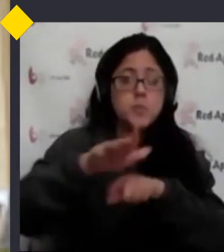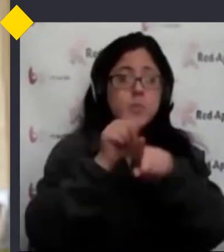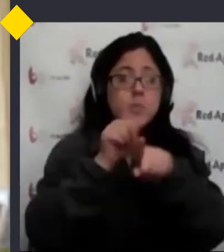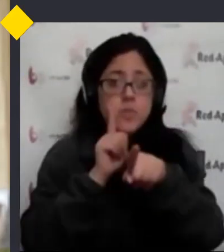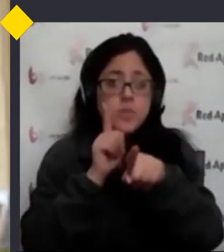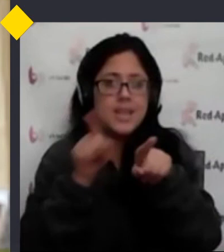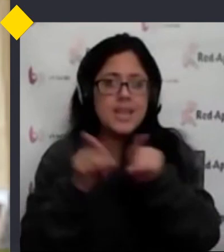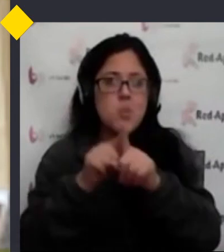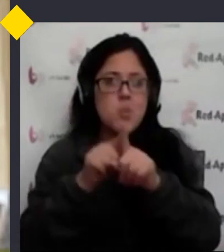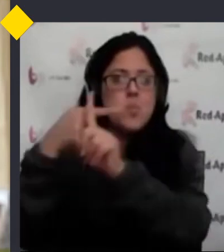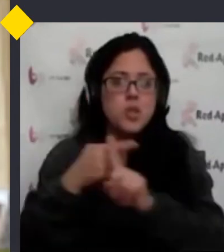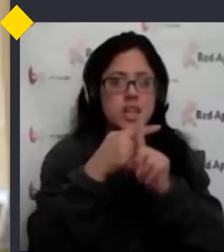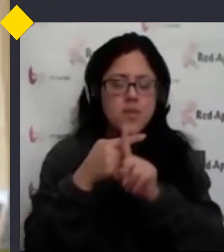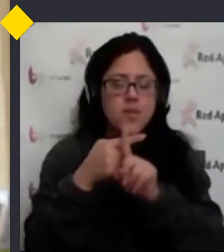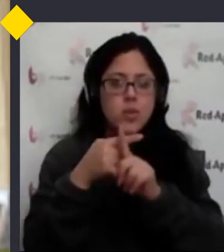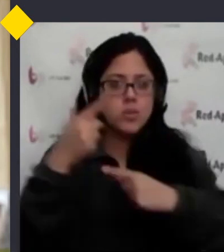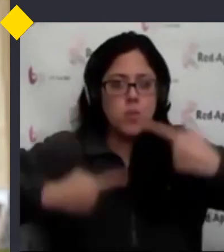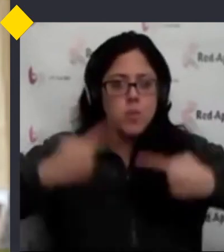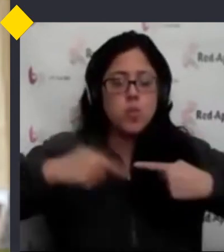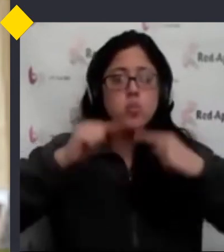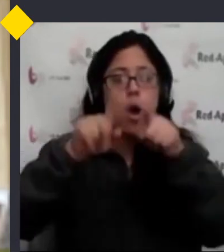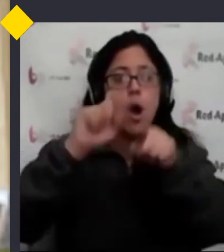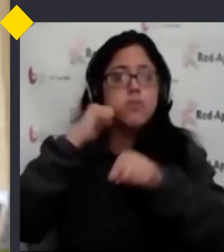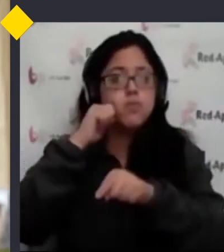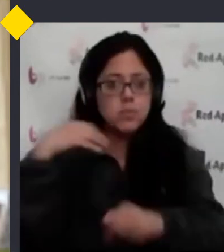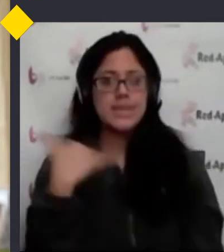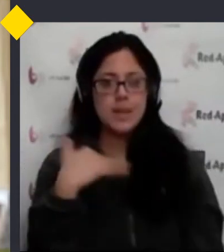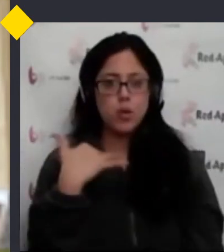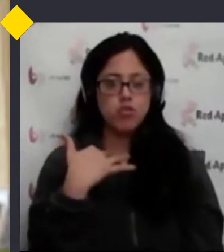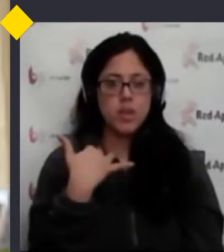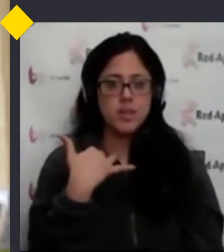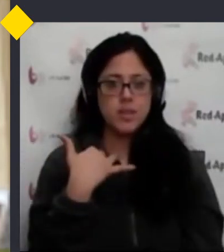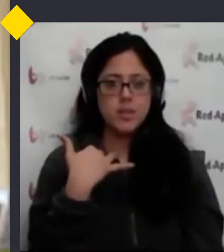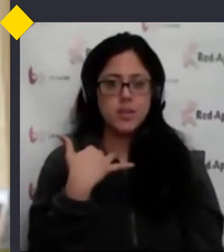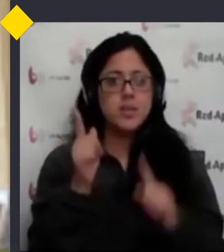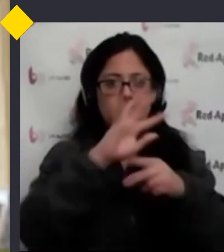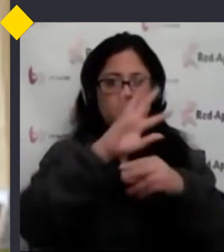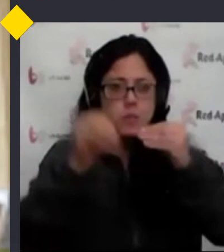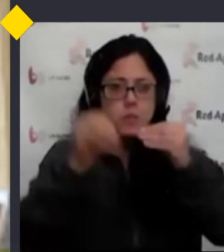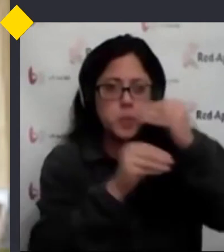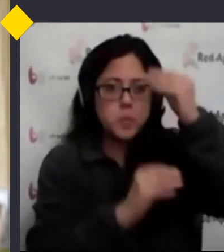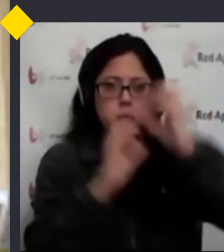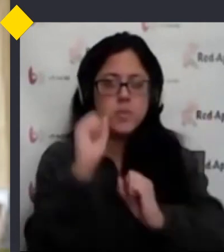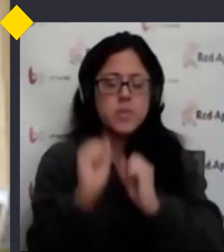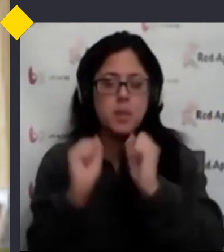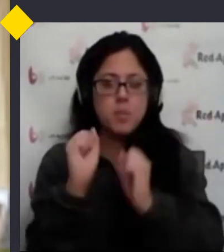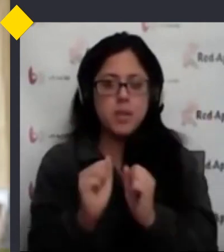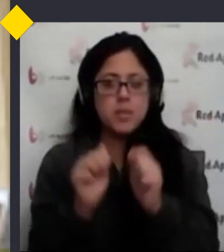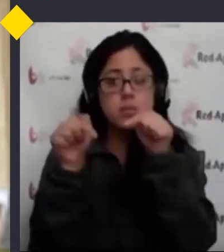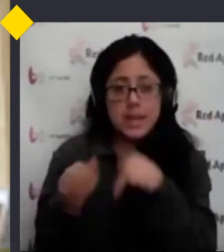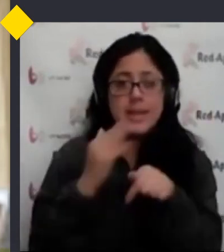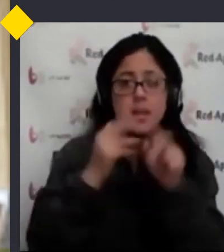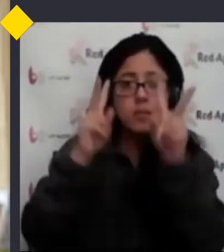ventaja competitiva. Entonces, creo que eso es un elemento muy importante que tienen que incorporar las empresas. Y acá hablo también de la diversidad en